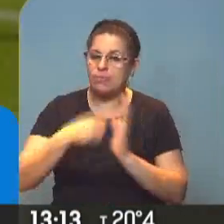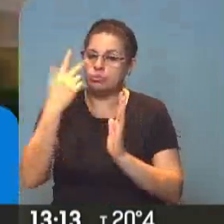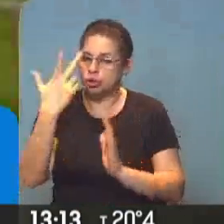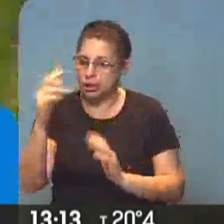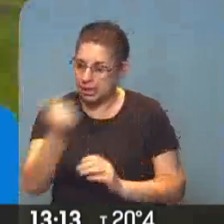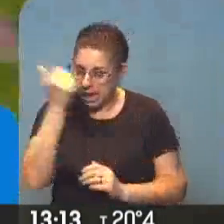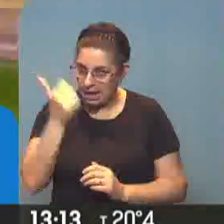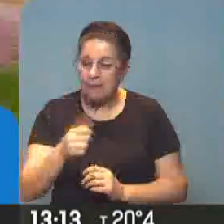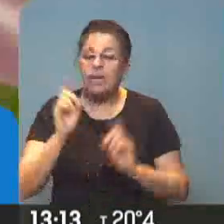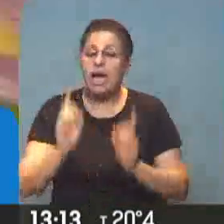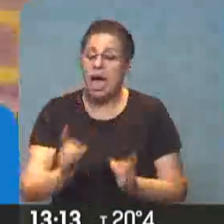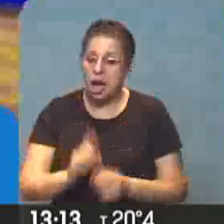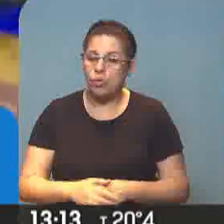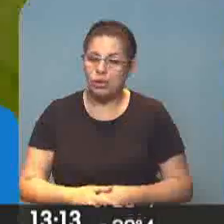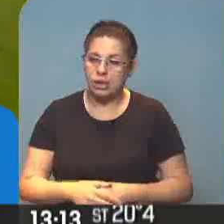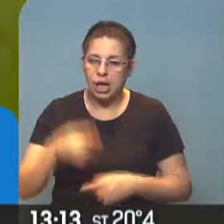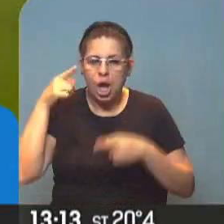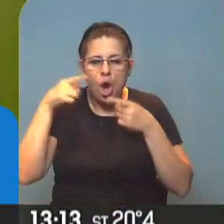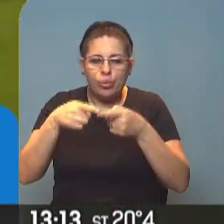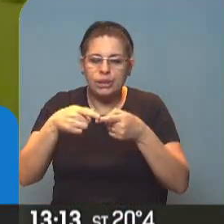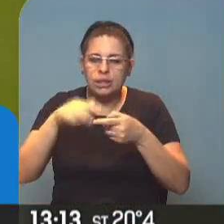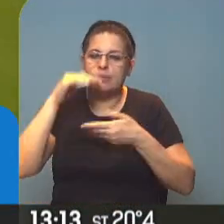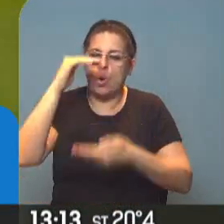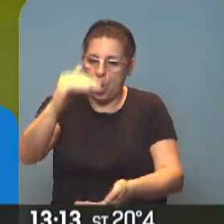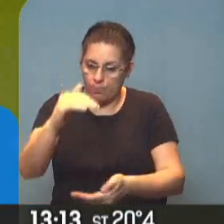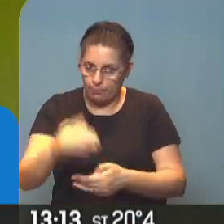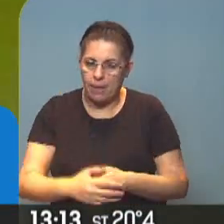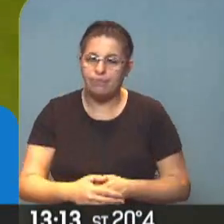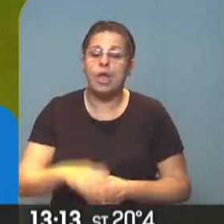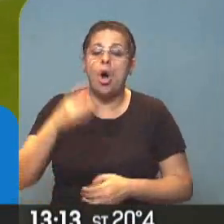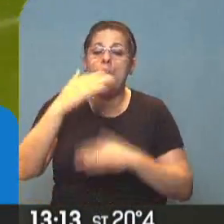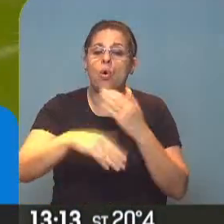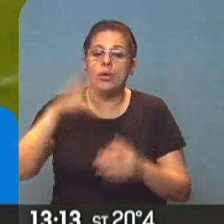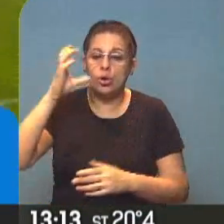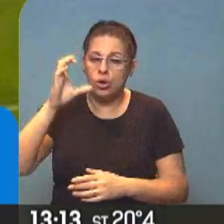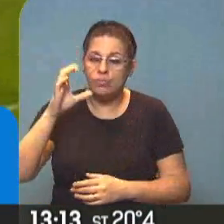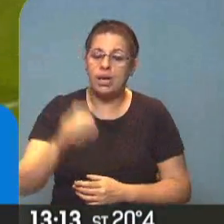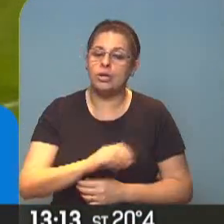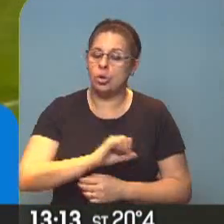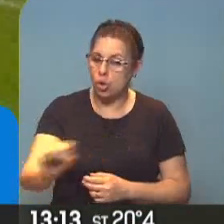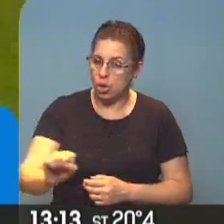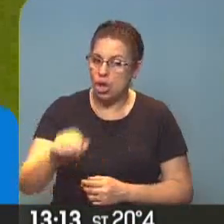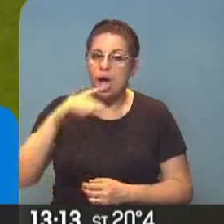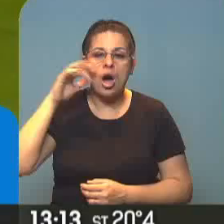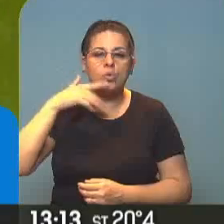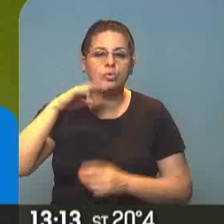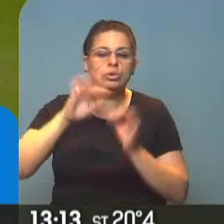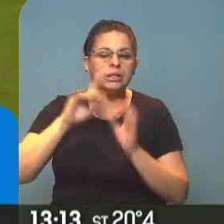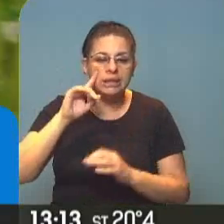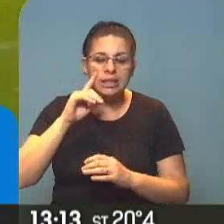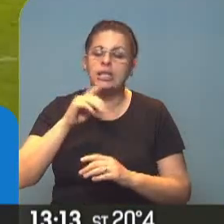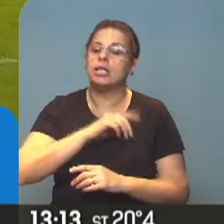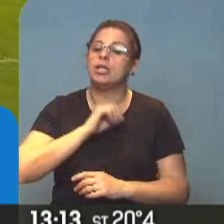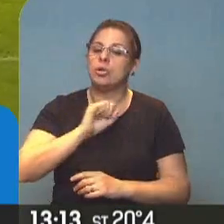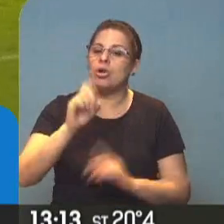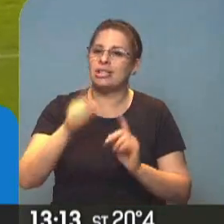pesar de tener puesta la cabeza en la copa. El colombiano Borré rompió el cero, después Auski la metió a favor y también